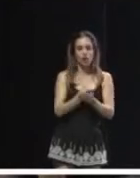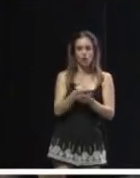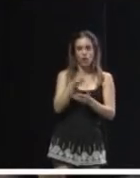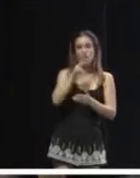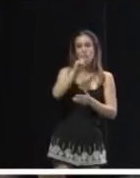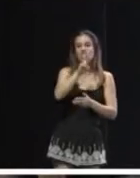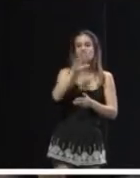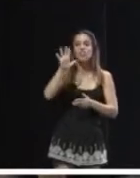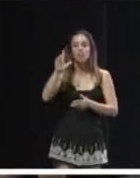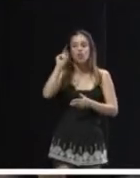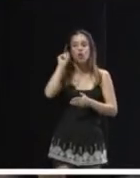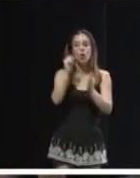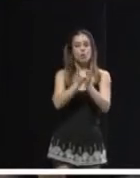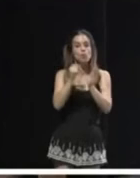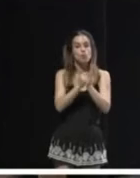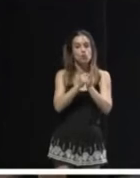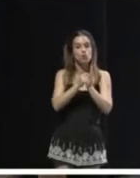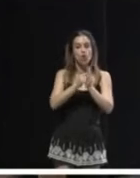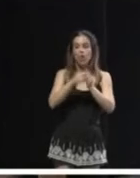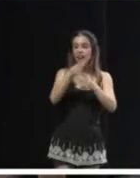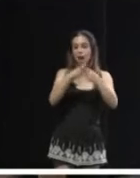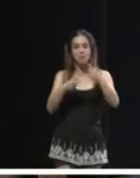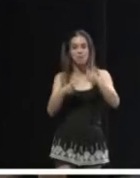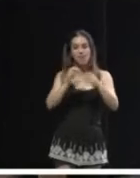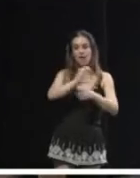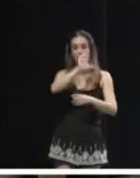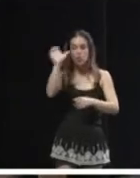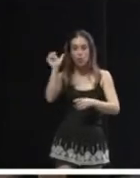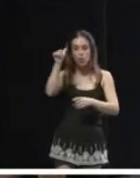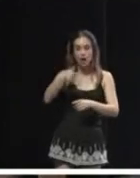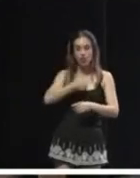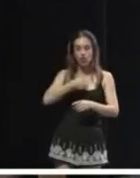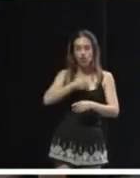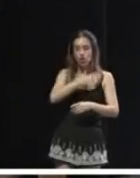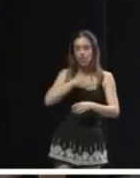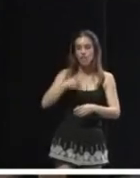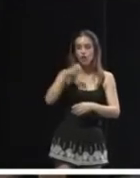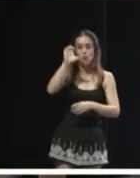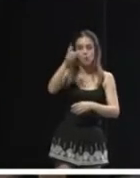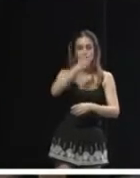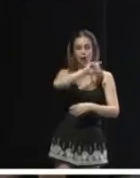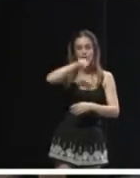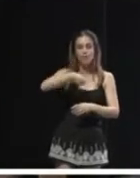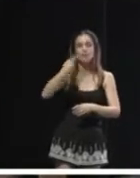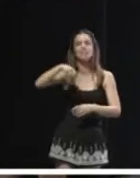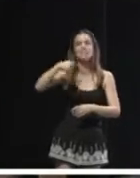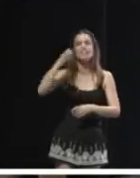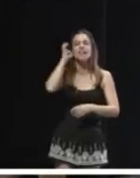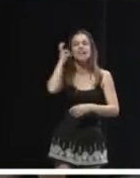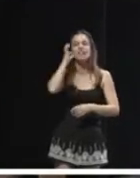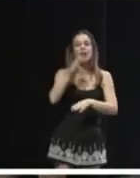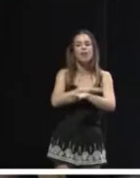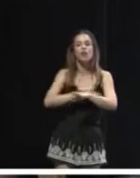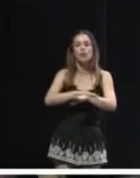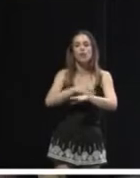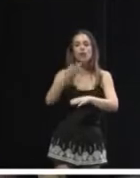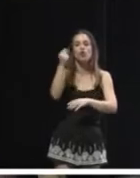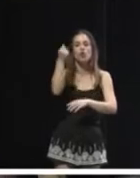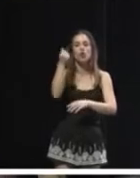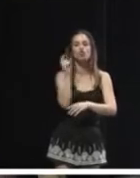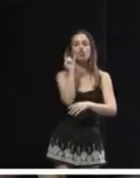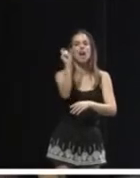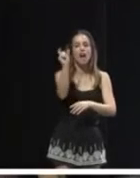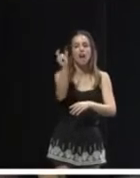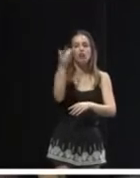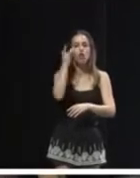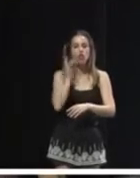25 puntos de la media europea. Y yo quiero un país, quiero ser presidenta del Gobierno de los trabajadores y trabajadoras con salarios dignos,